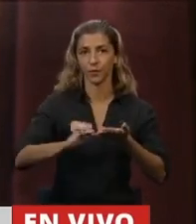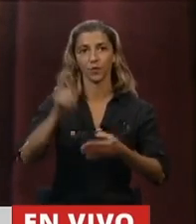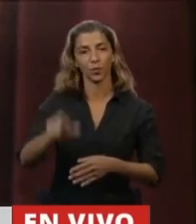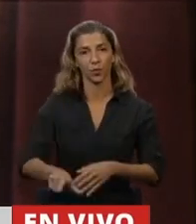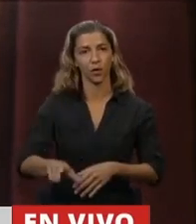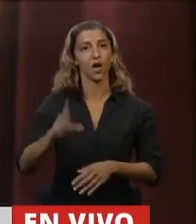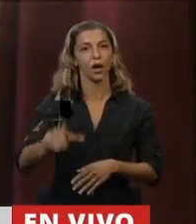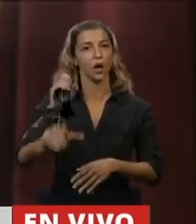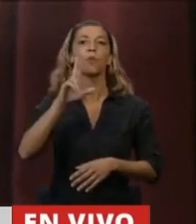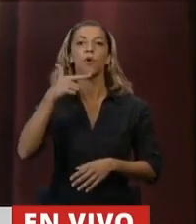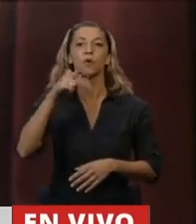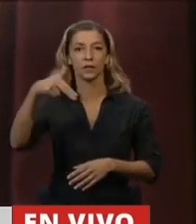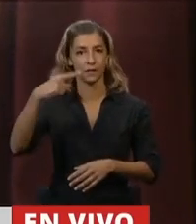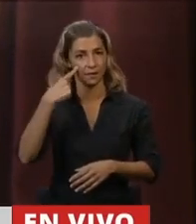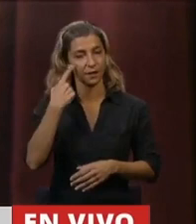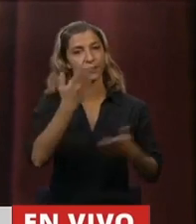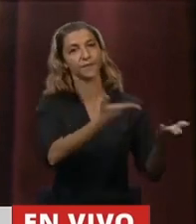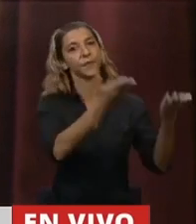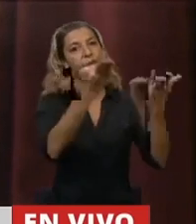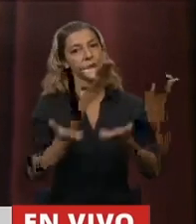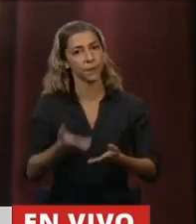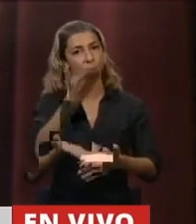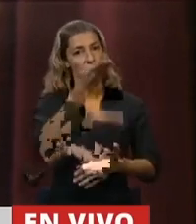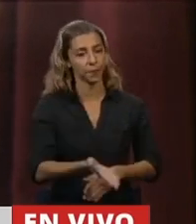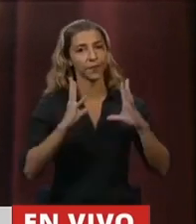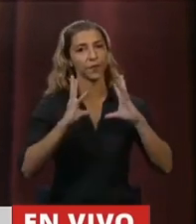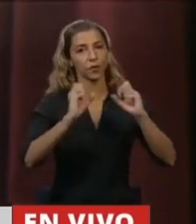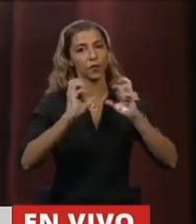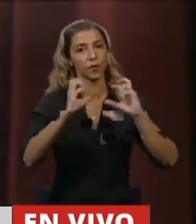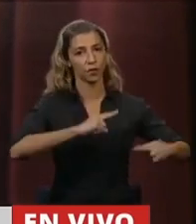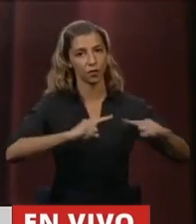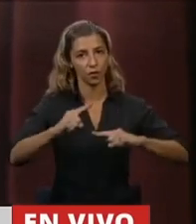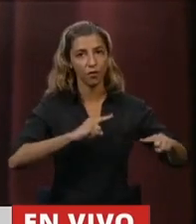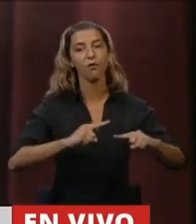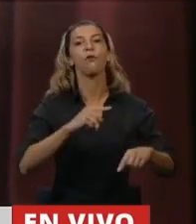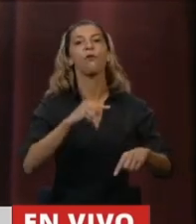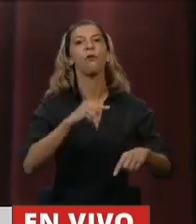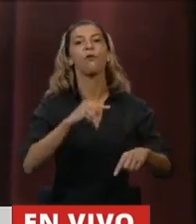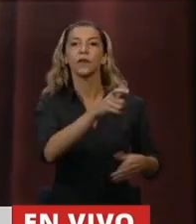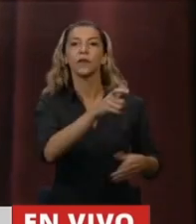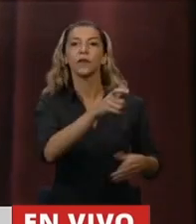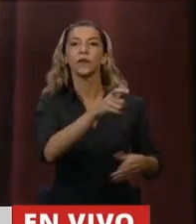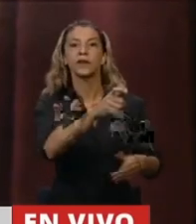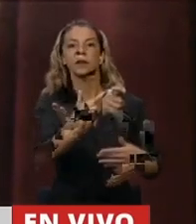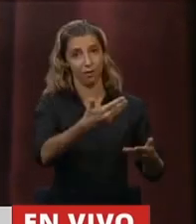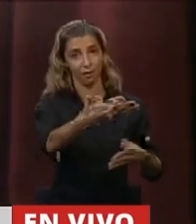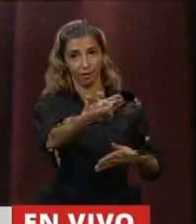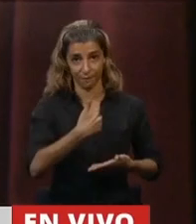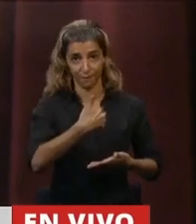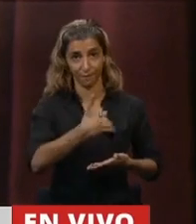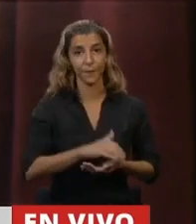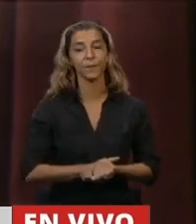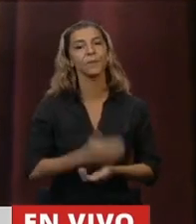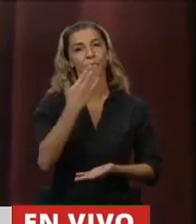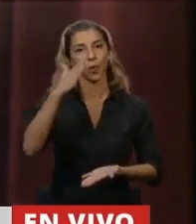Borsani. Invito al señor secretario de Coordinación Operativa a aproximarse al estrado para prestar